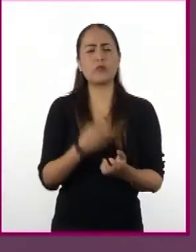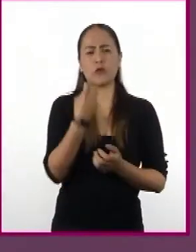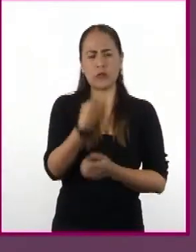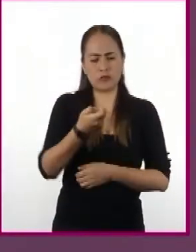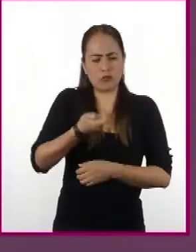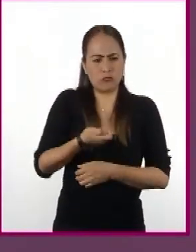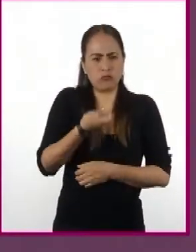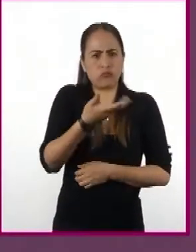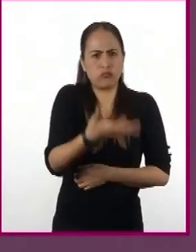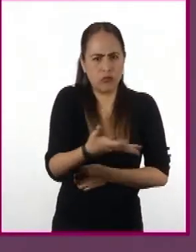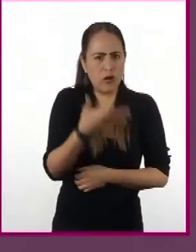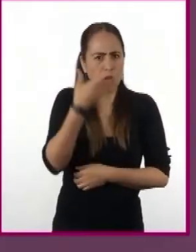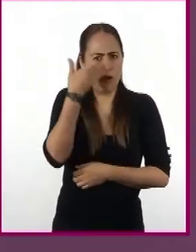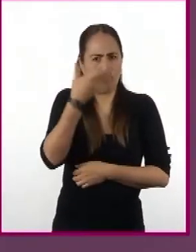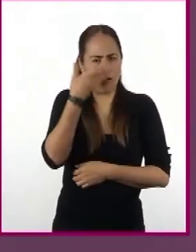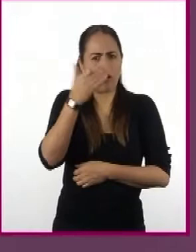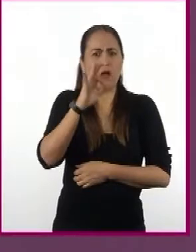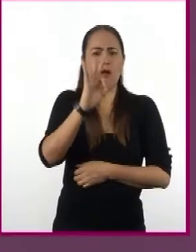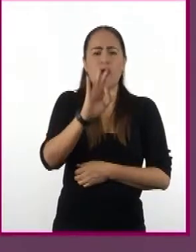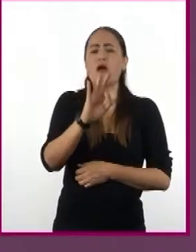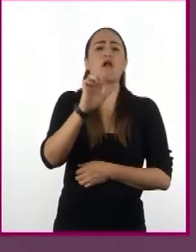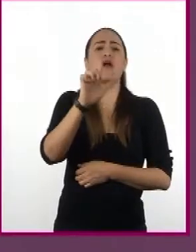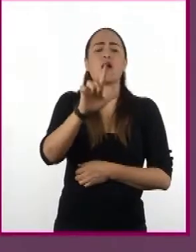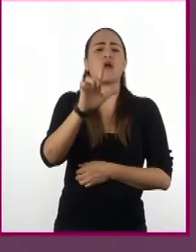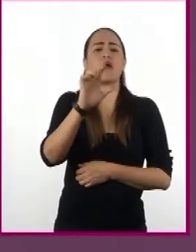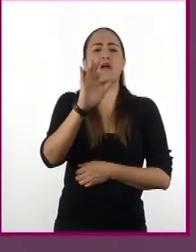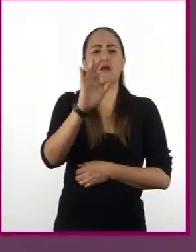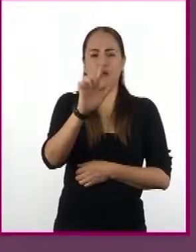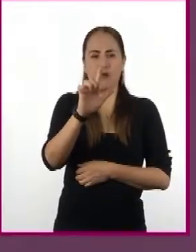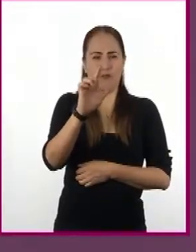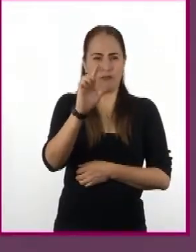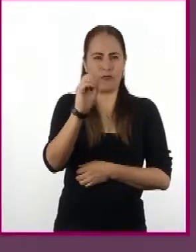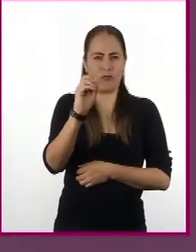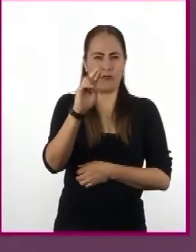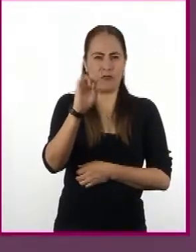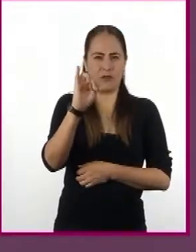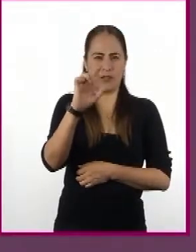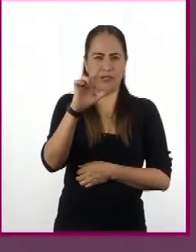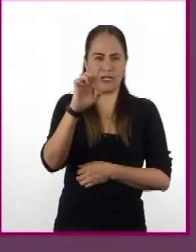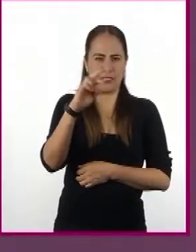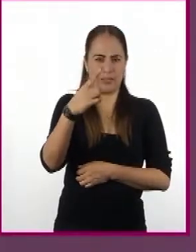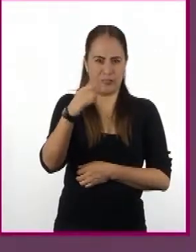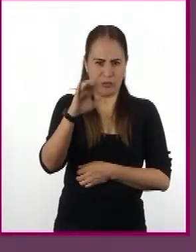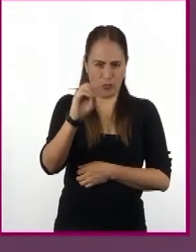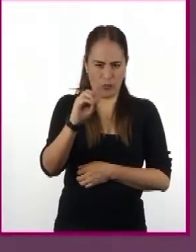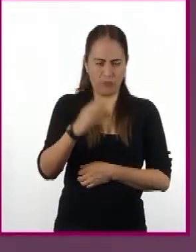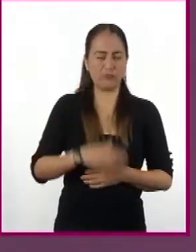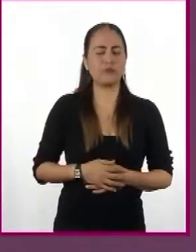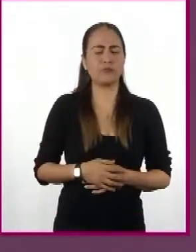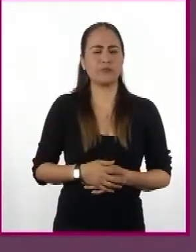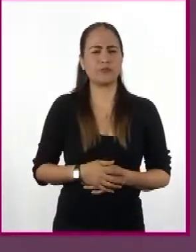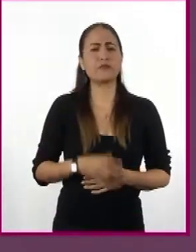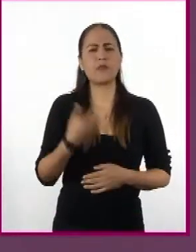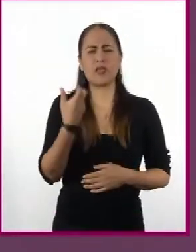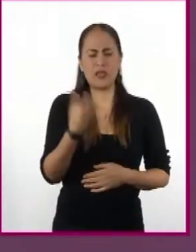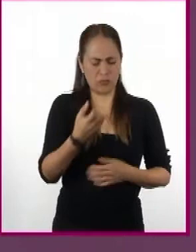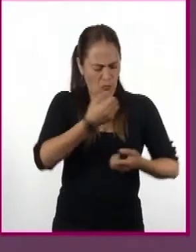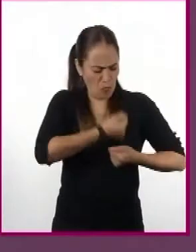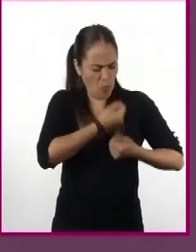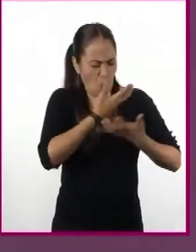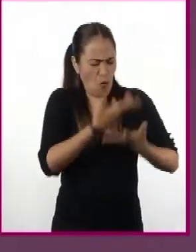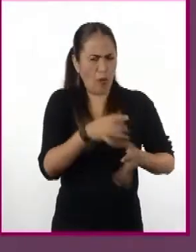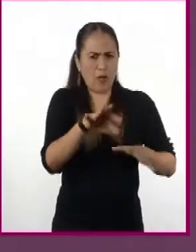de florilegio. En la antigüedad se le dio ese sentido para hacer una selección de